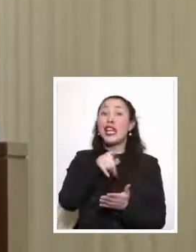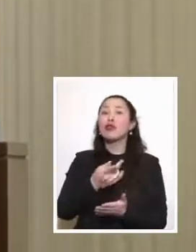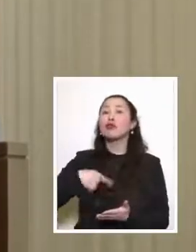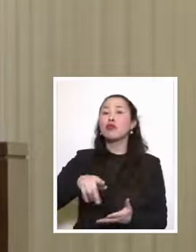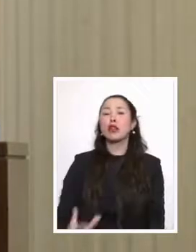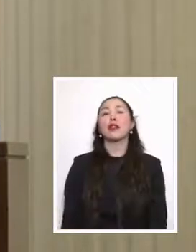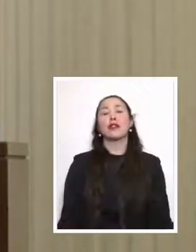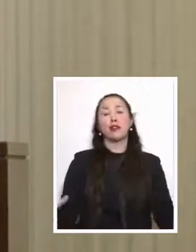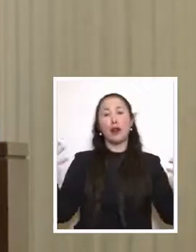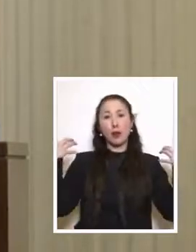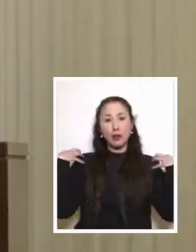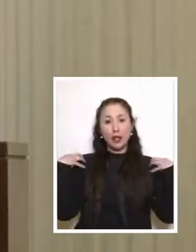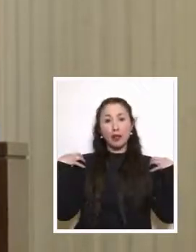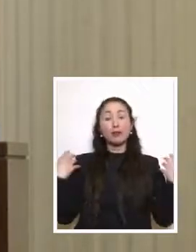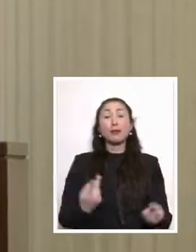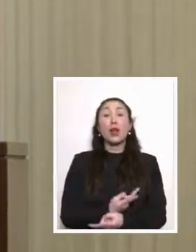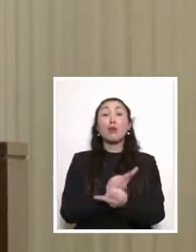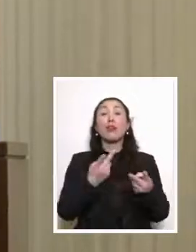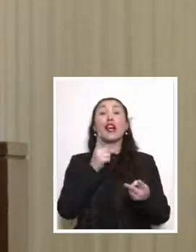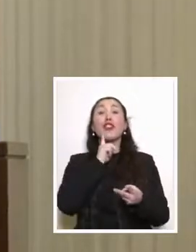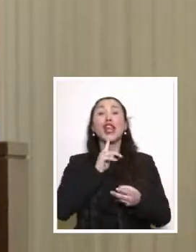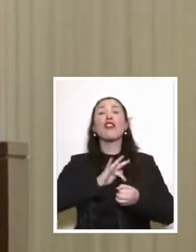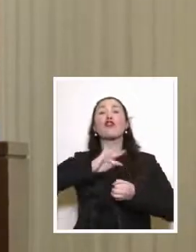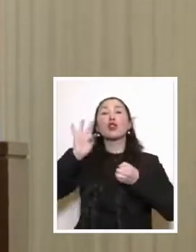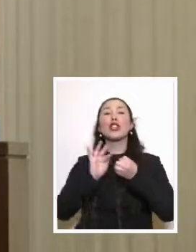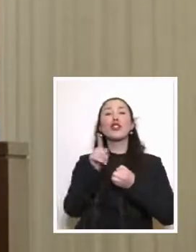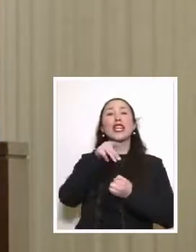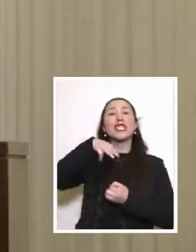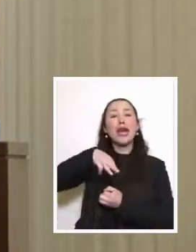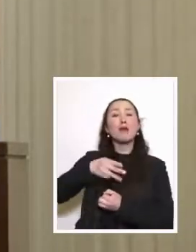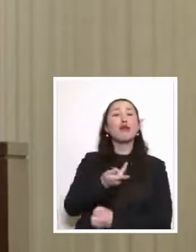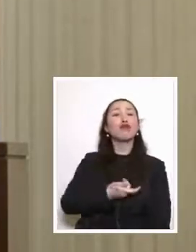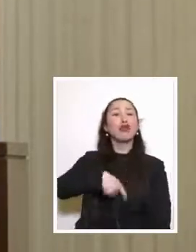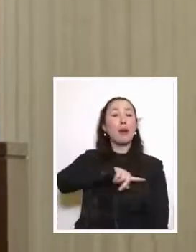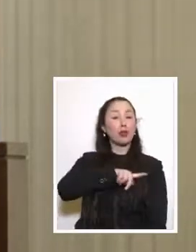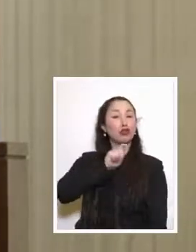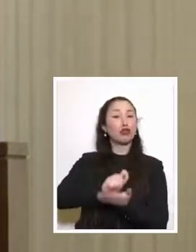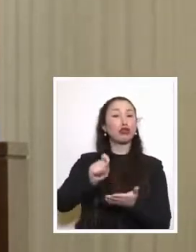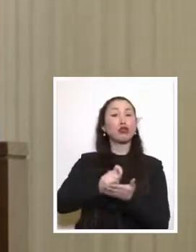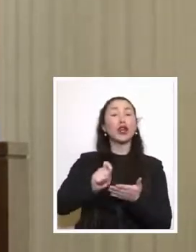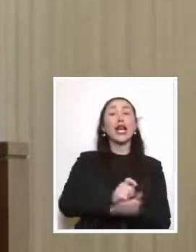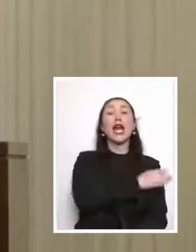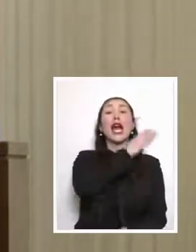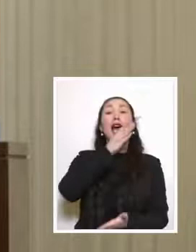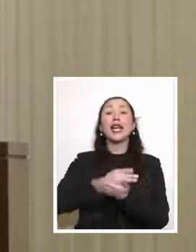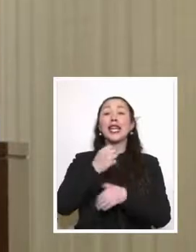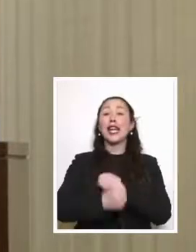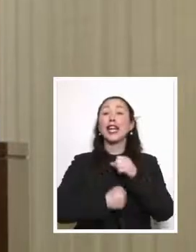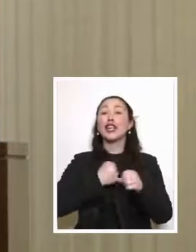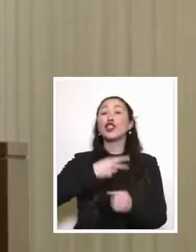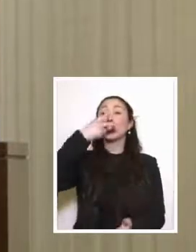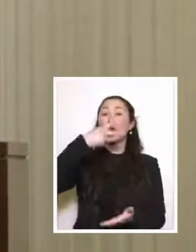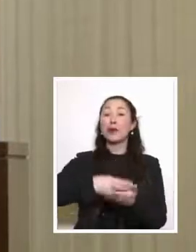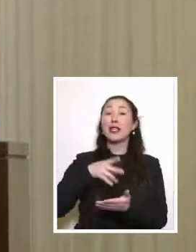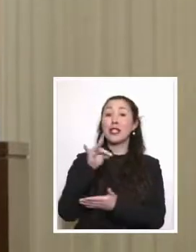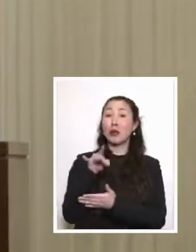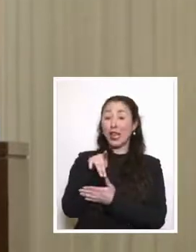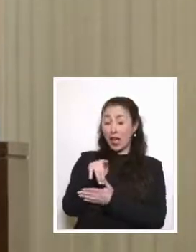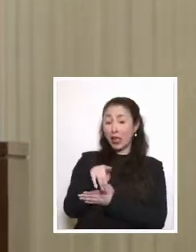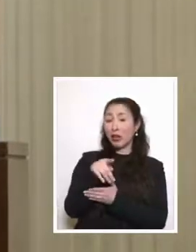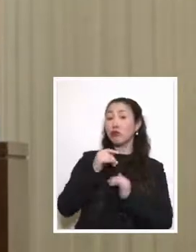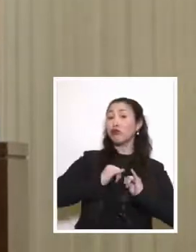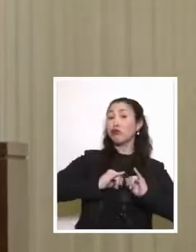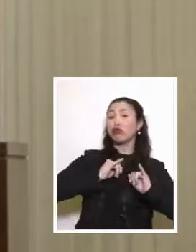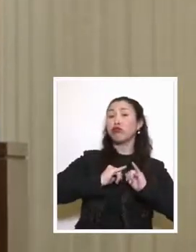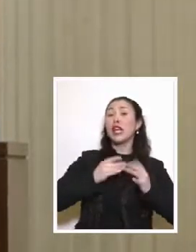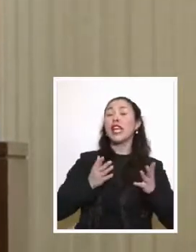cargo. Publicado por la Fundación SM en su versión en español y con un horizonte hasta el año 2050, este reporte aboga por